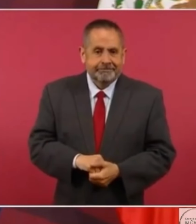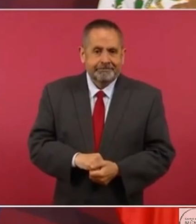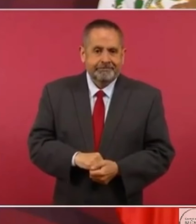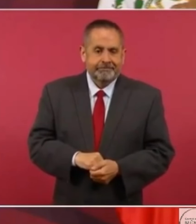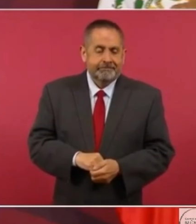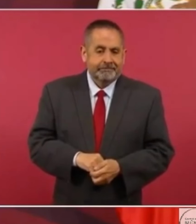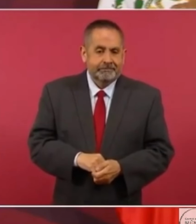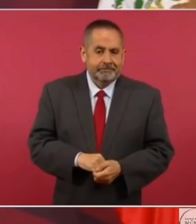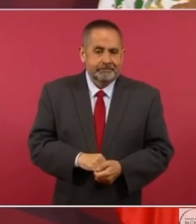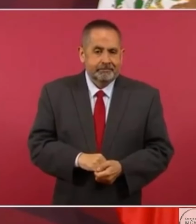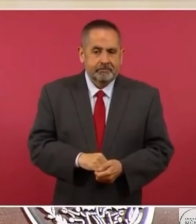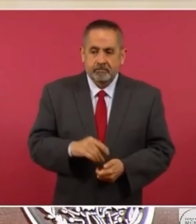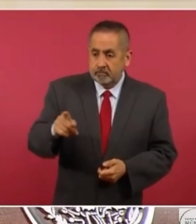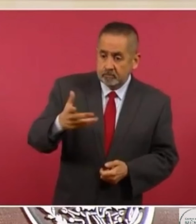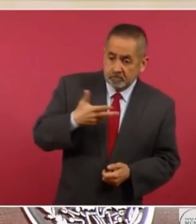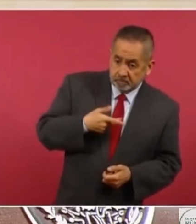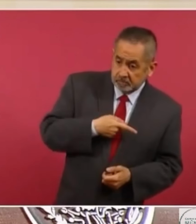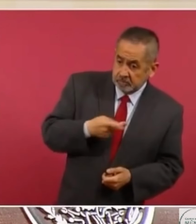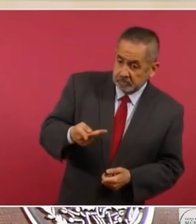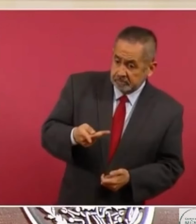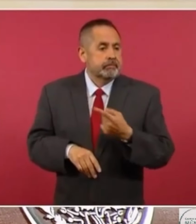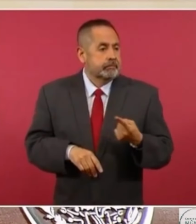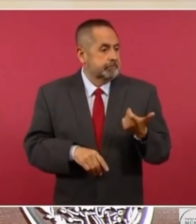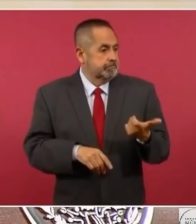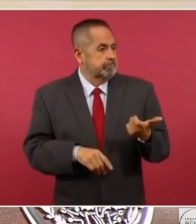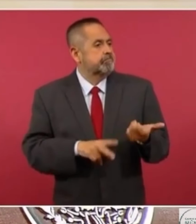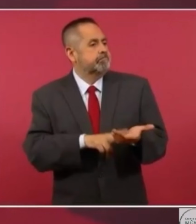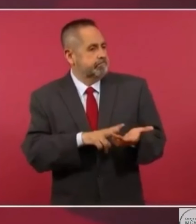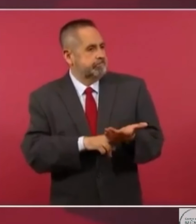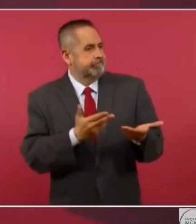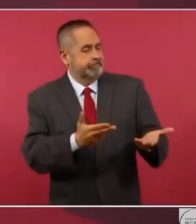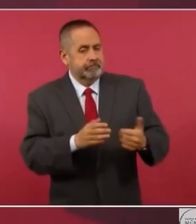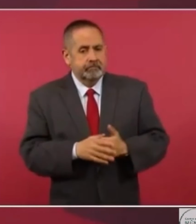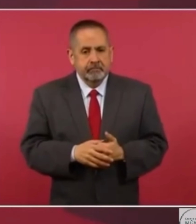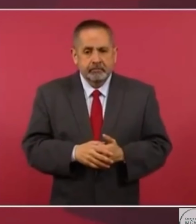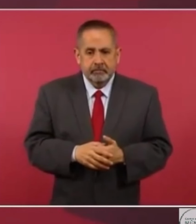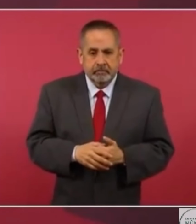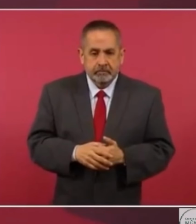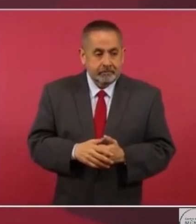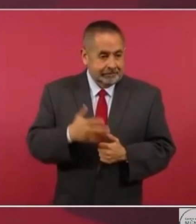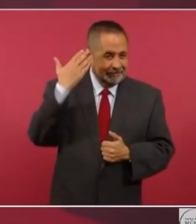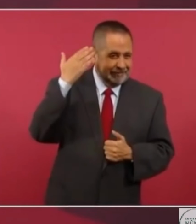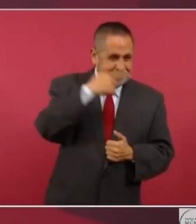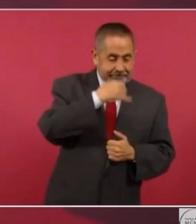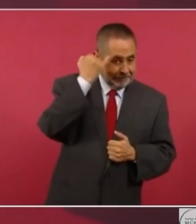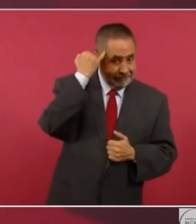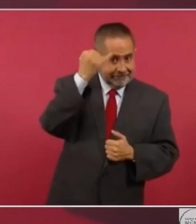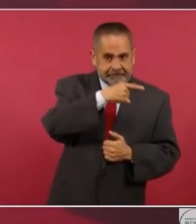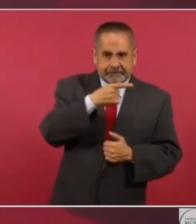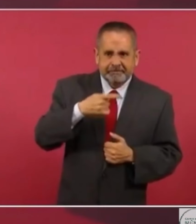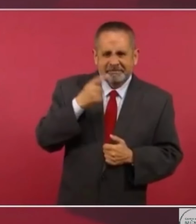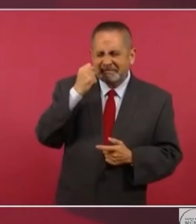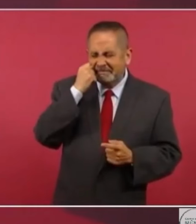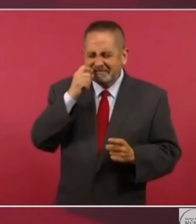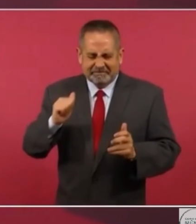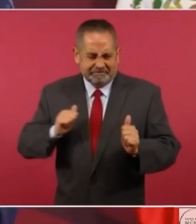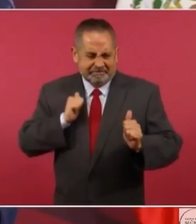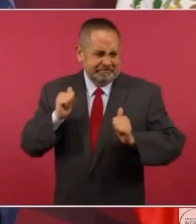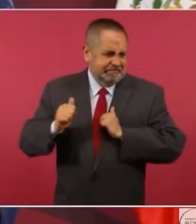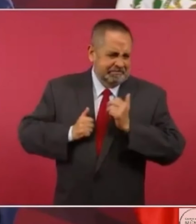el que no tiene no vale y que hay que triunfar a toda costa, sin